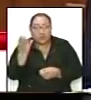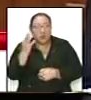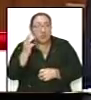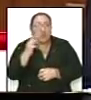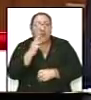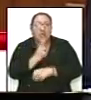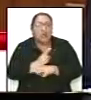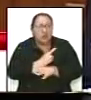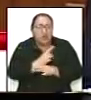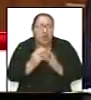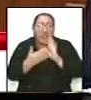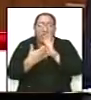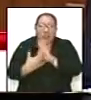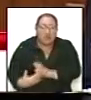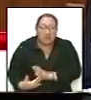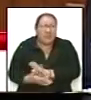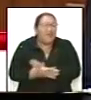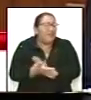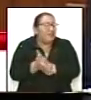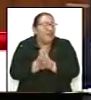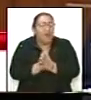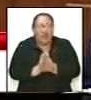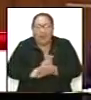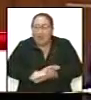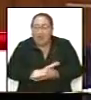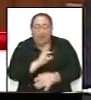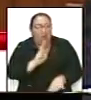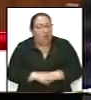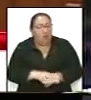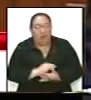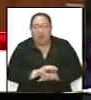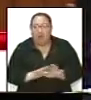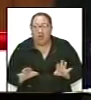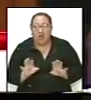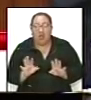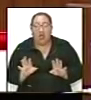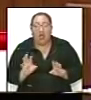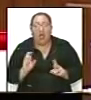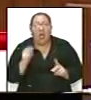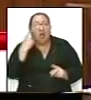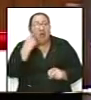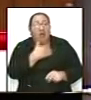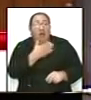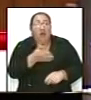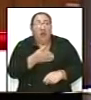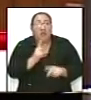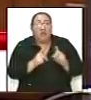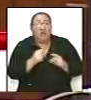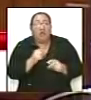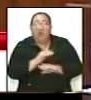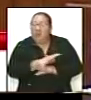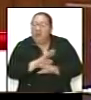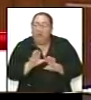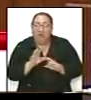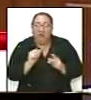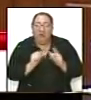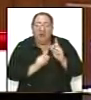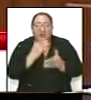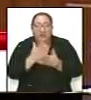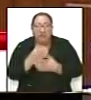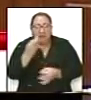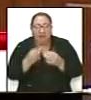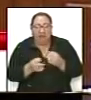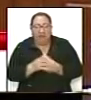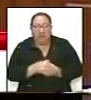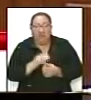de discriminación por razones de raza, sexo, religión o de otra naturaleza, ni en la sentencia